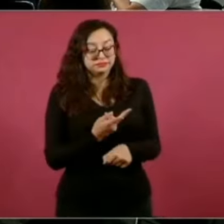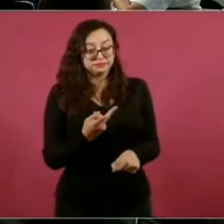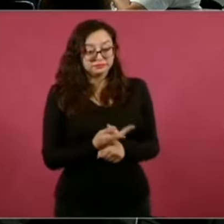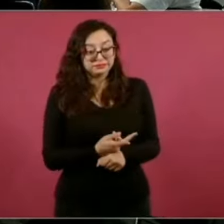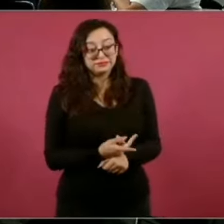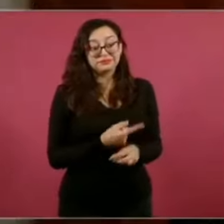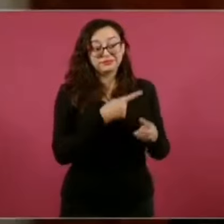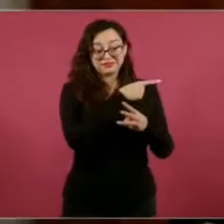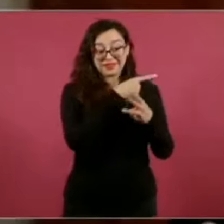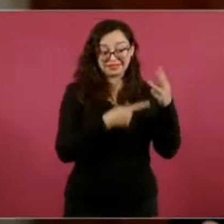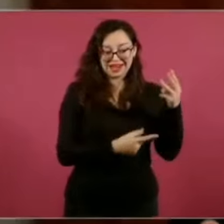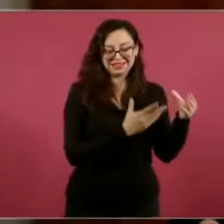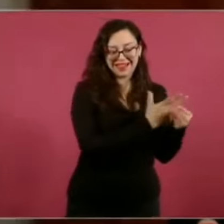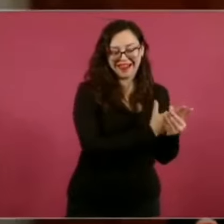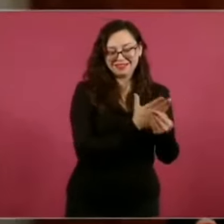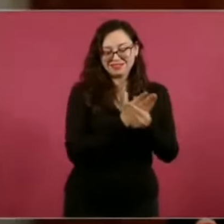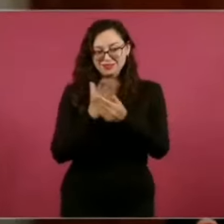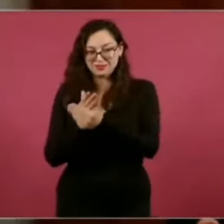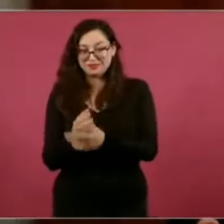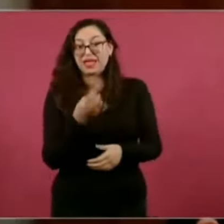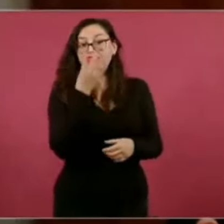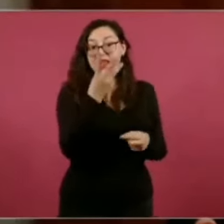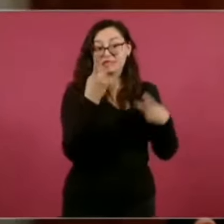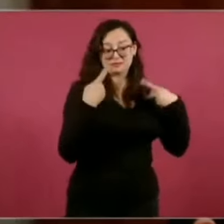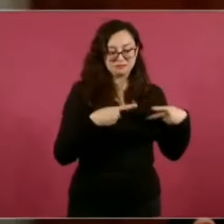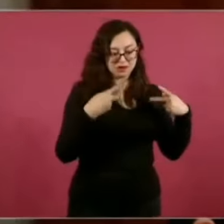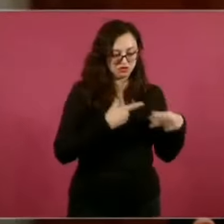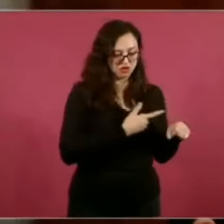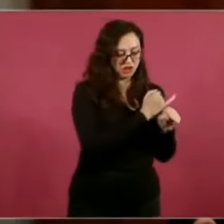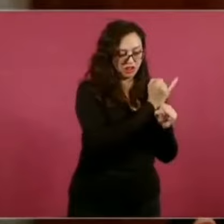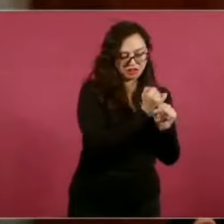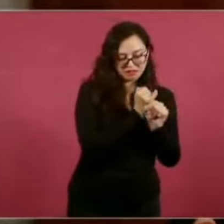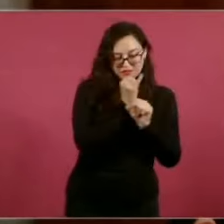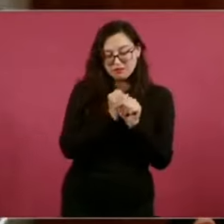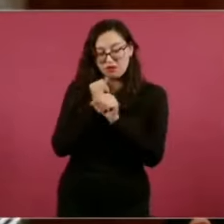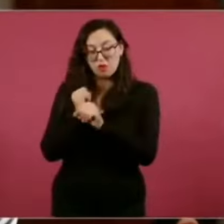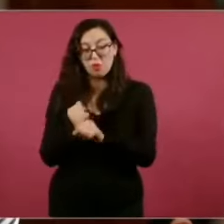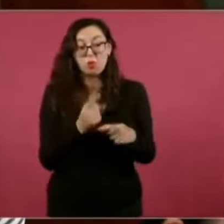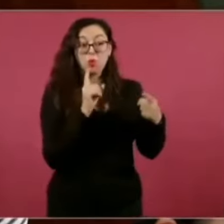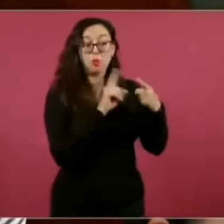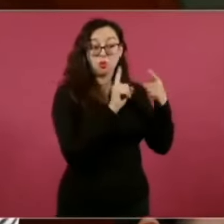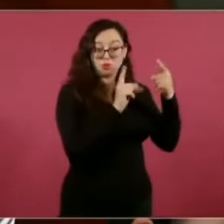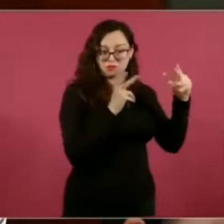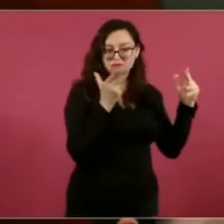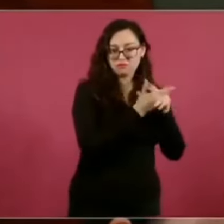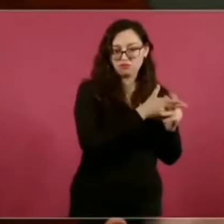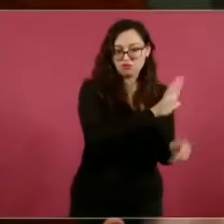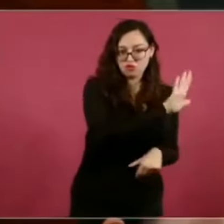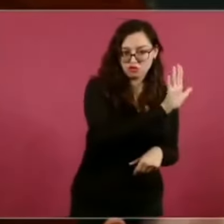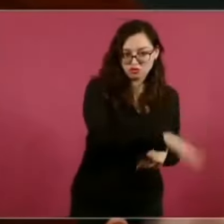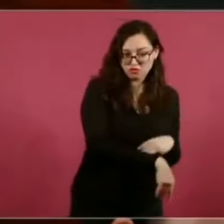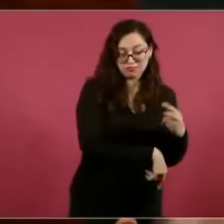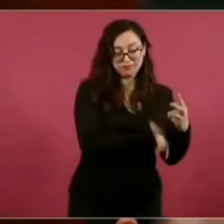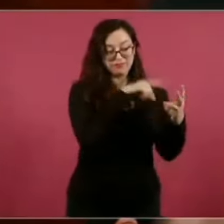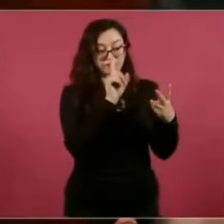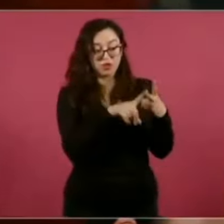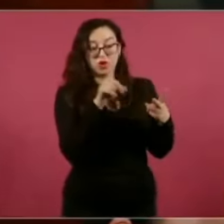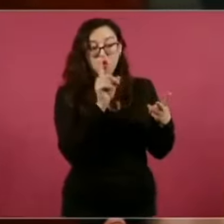fue asesinado, otro fue exiliado y otro más fue encarcelado de por vida hasta su muerte. Entonces,